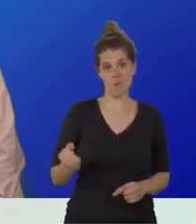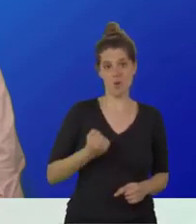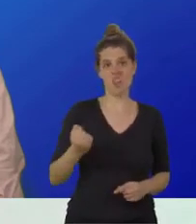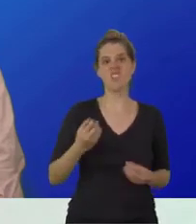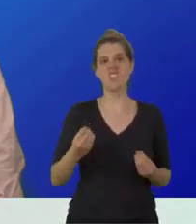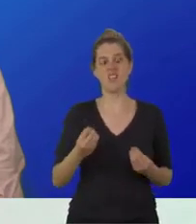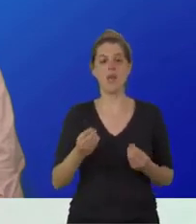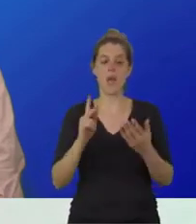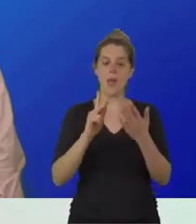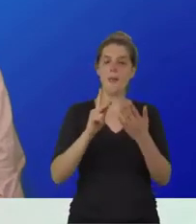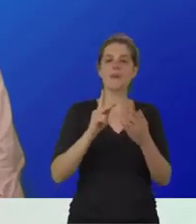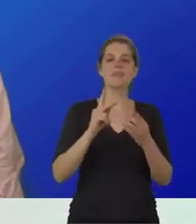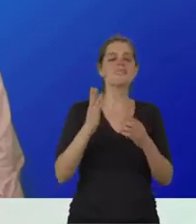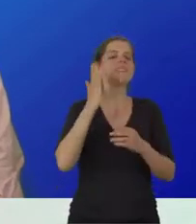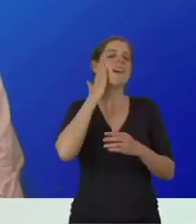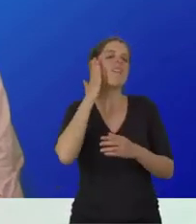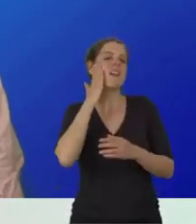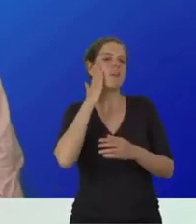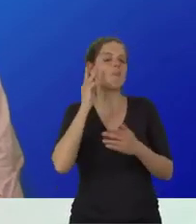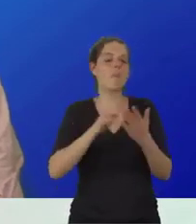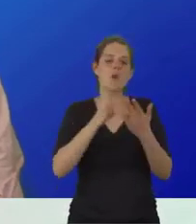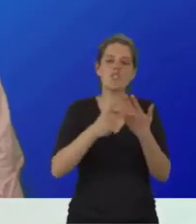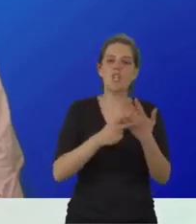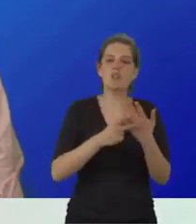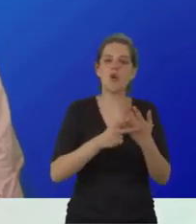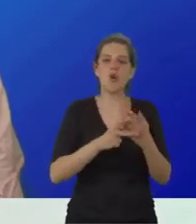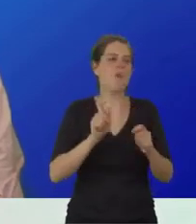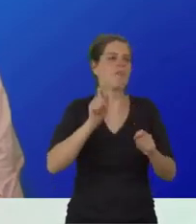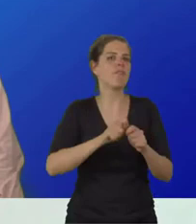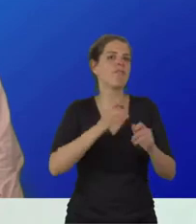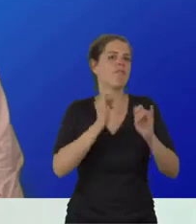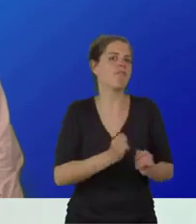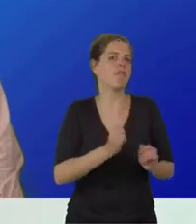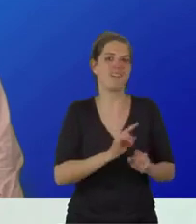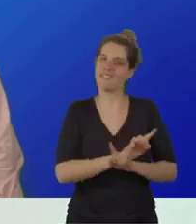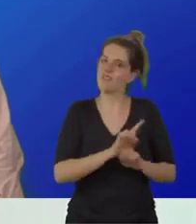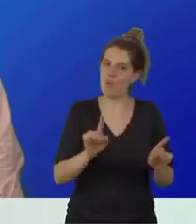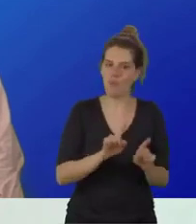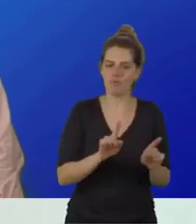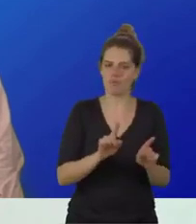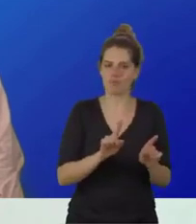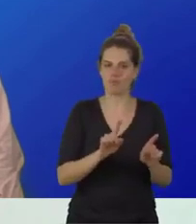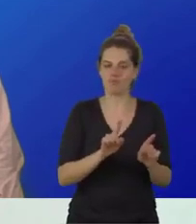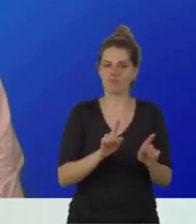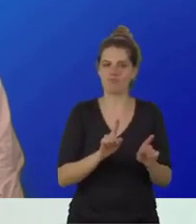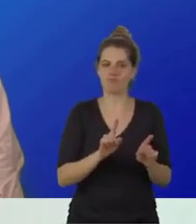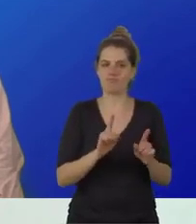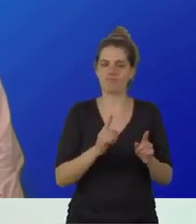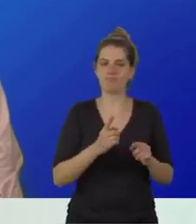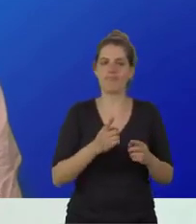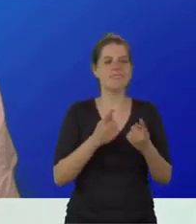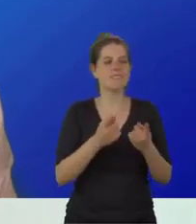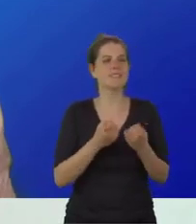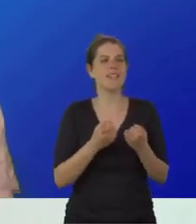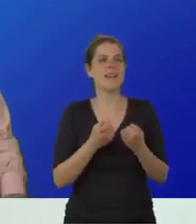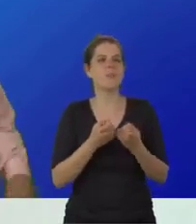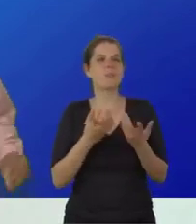es la de pensar de que el proyecto no es estático y no es lineal, sino que tiene que